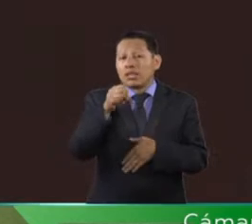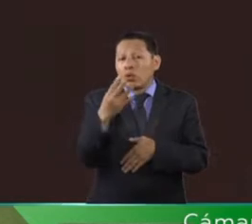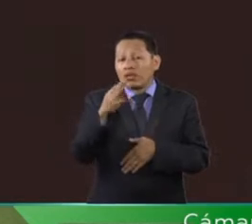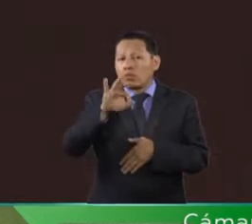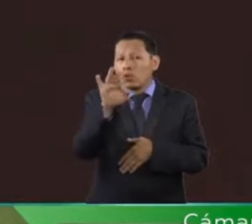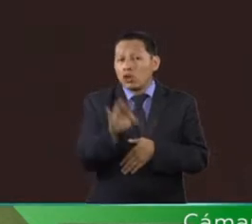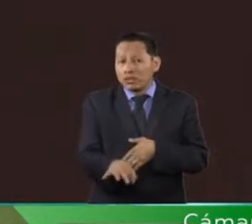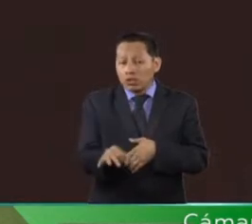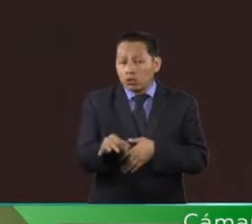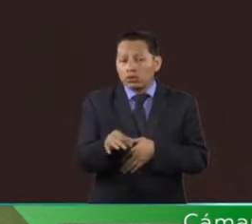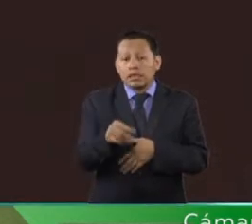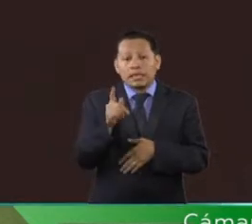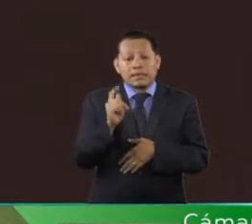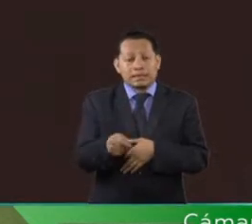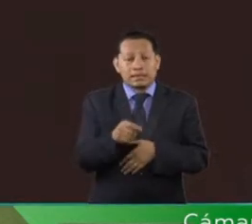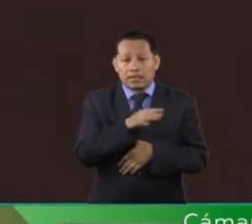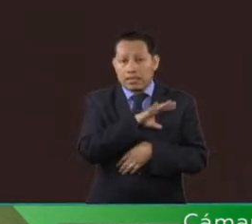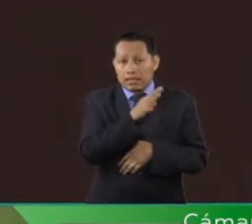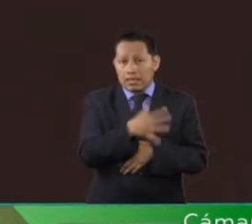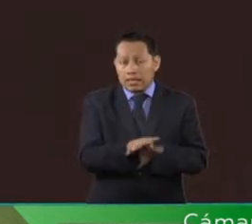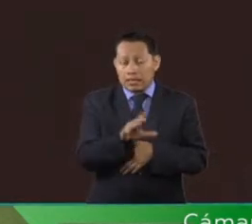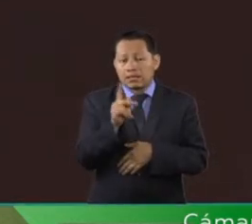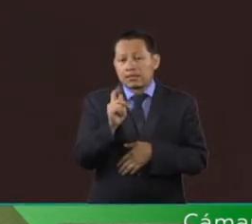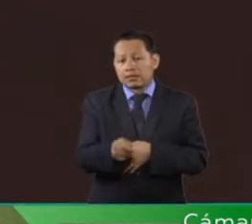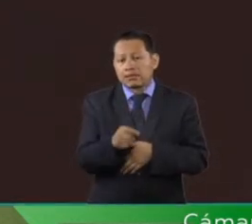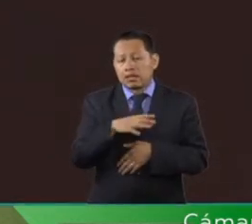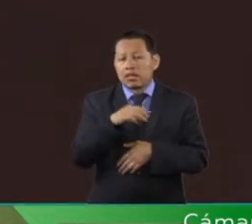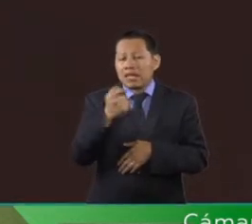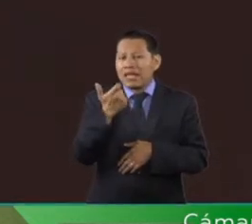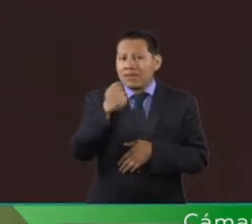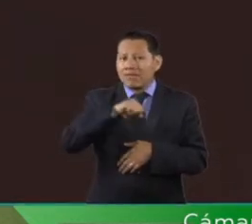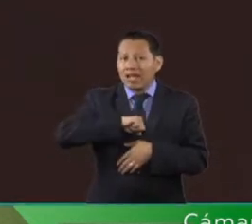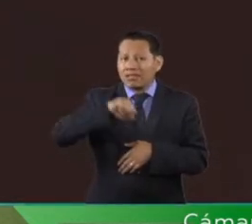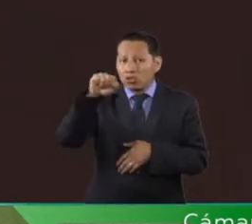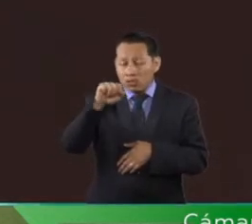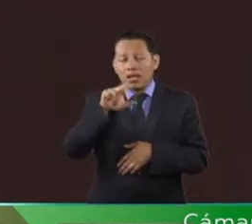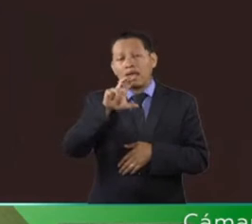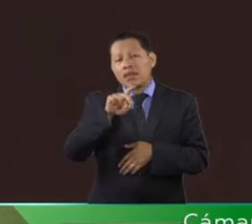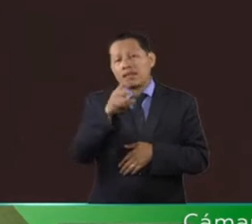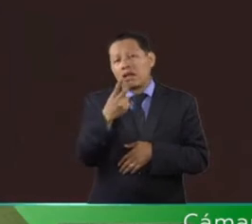68.64% y en términos generales se registra una inflación acumulada del